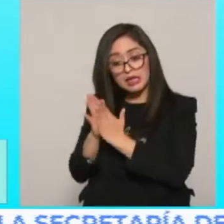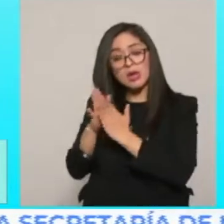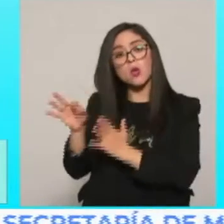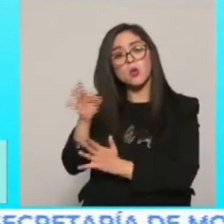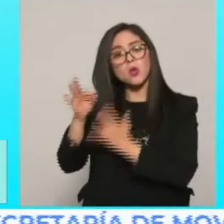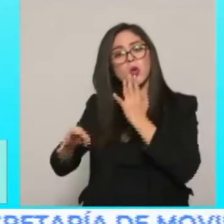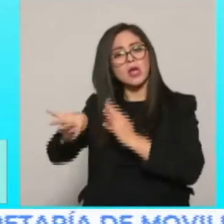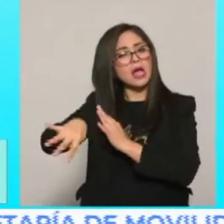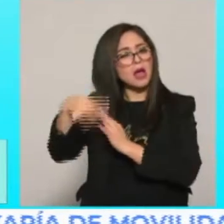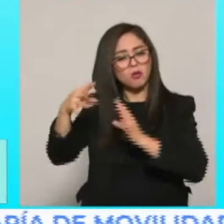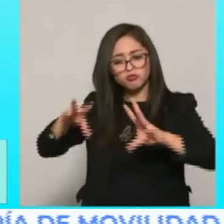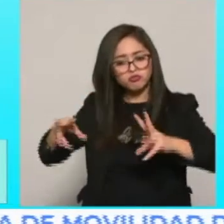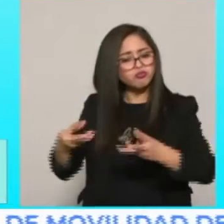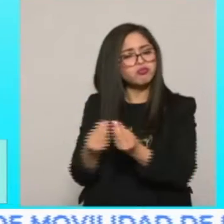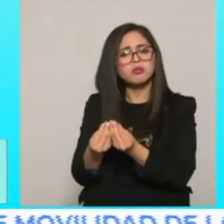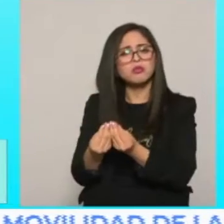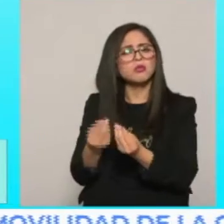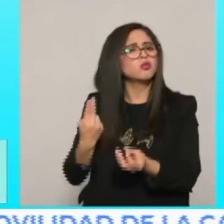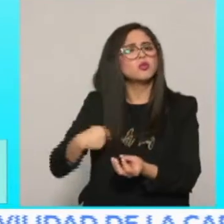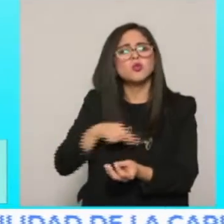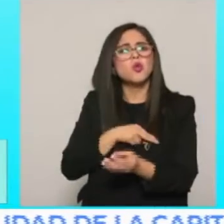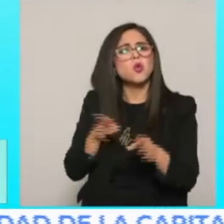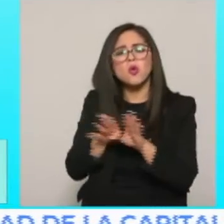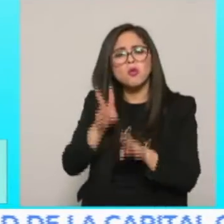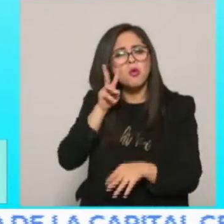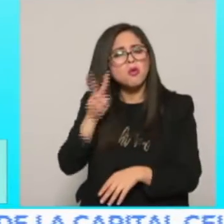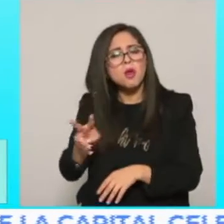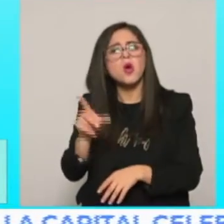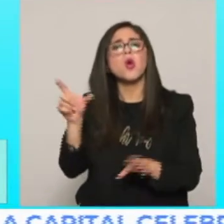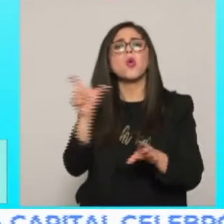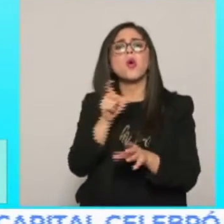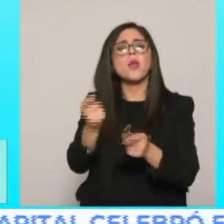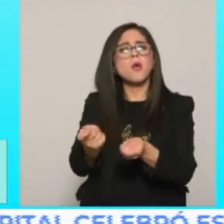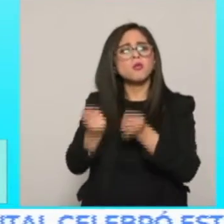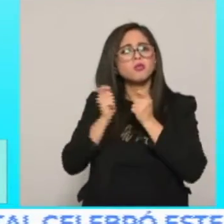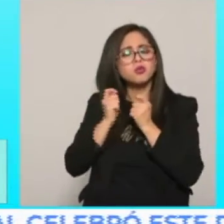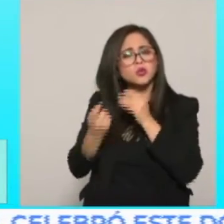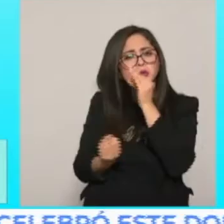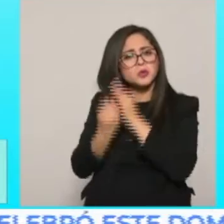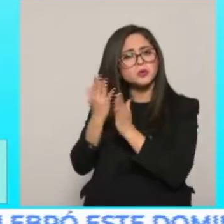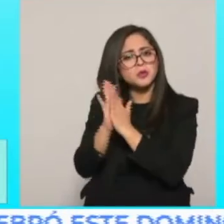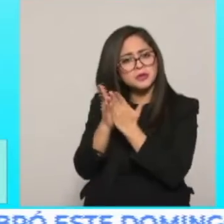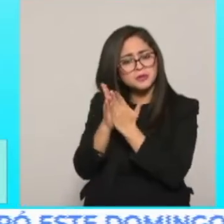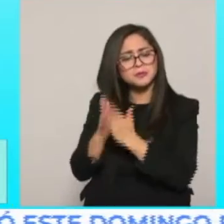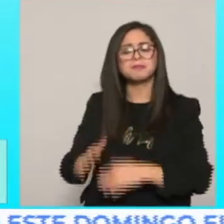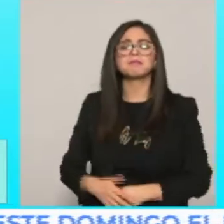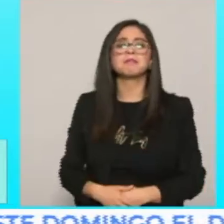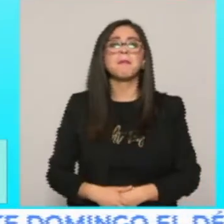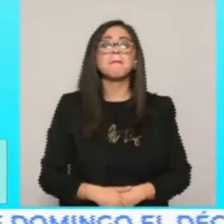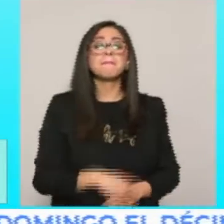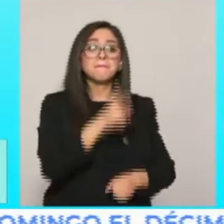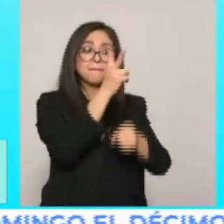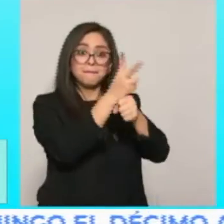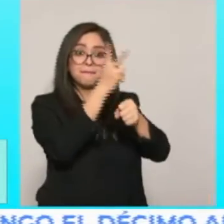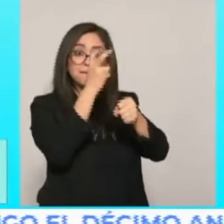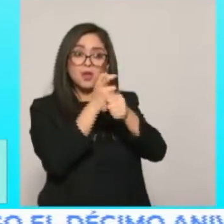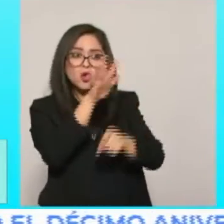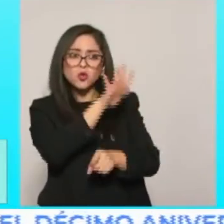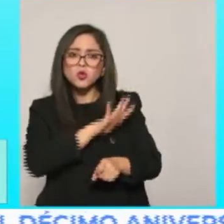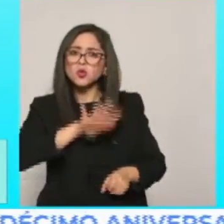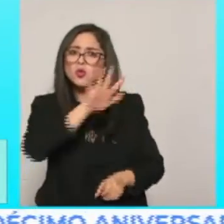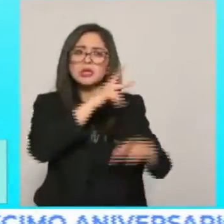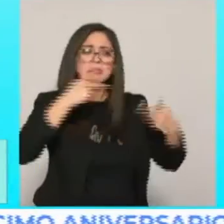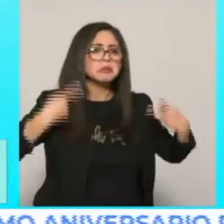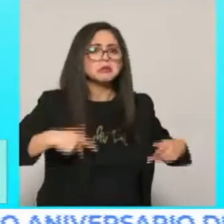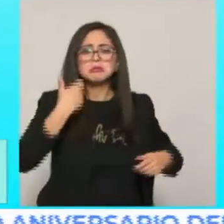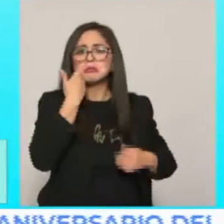finales. ¿Cómo podremos consultarlos? ¿Cómo podremos recibir un ejemplar? Bueno, primero invitar a toda la ciudadanía. Mañana a las 12 del día. ¿La invitación es para todos? Para todas las personas